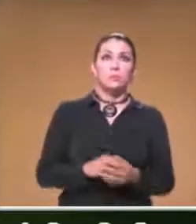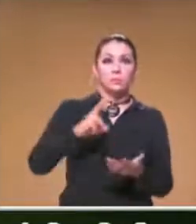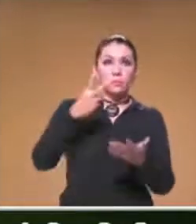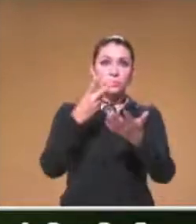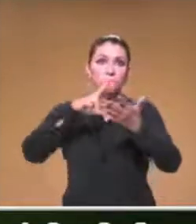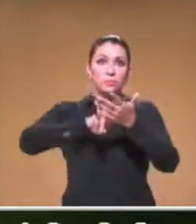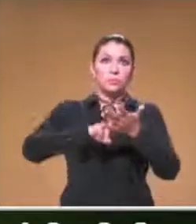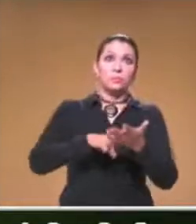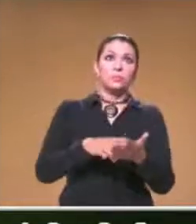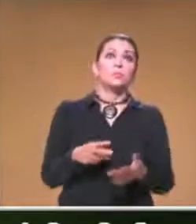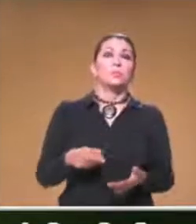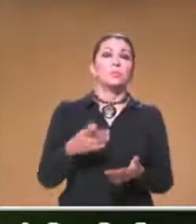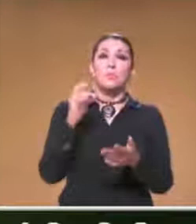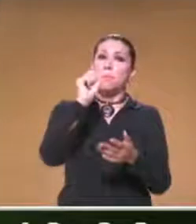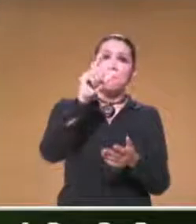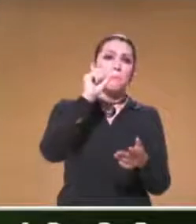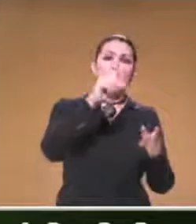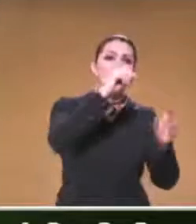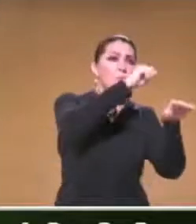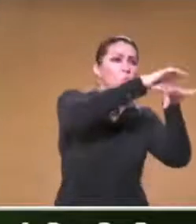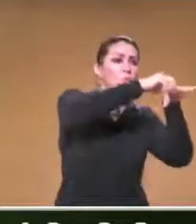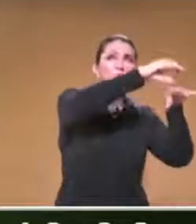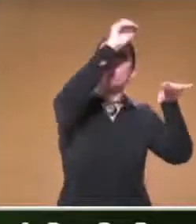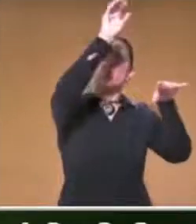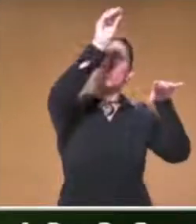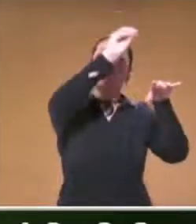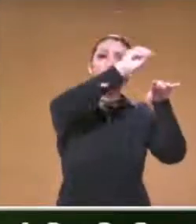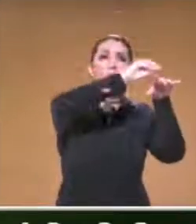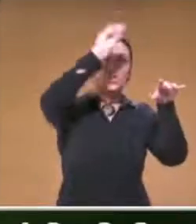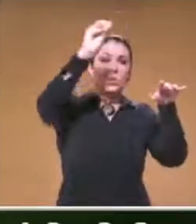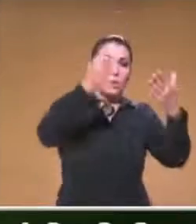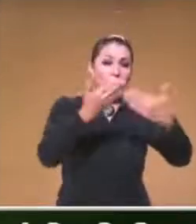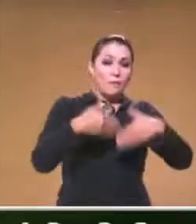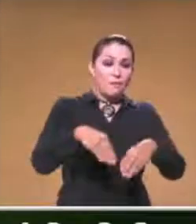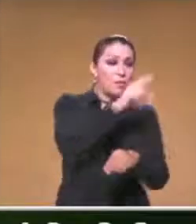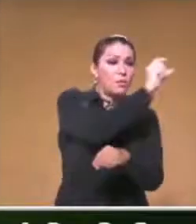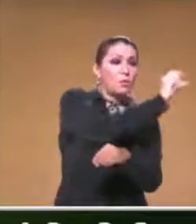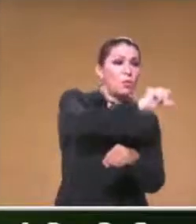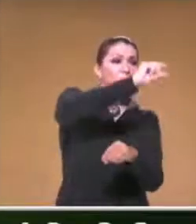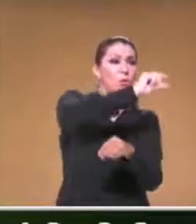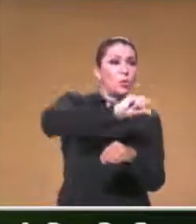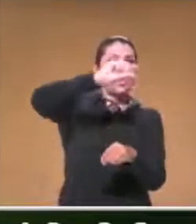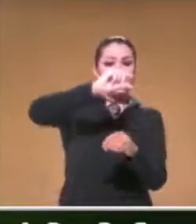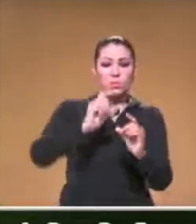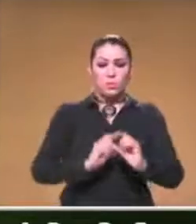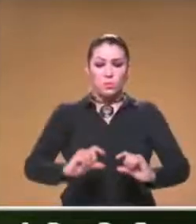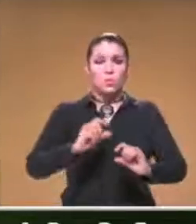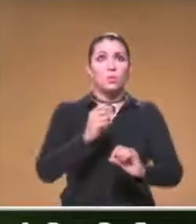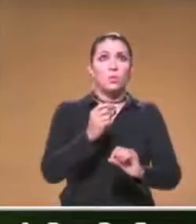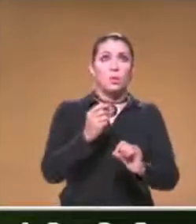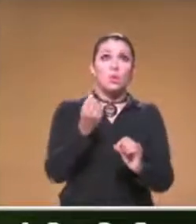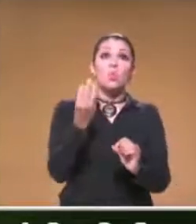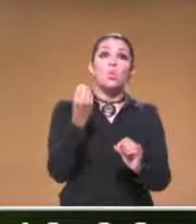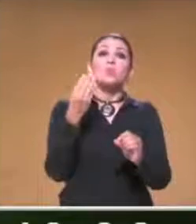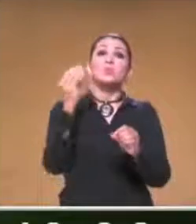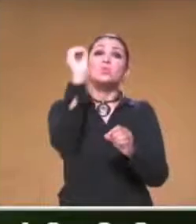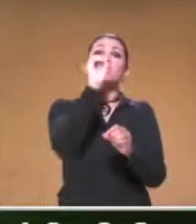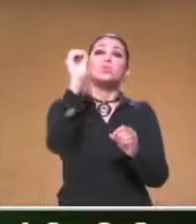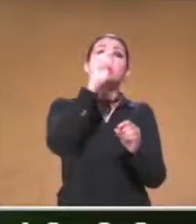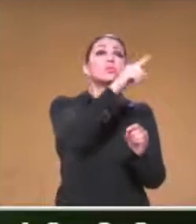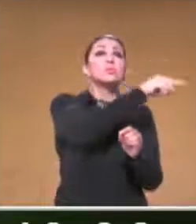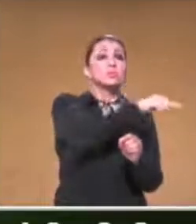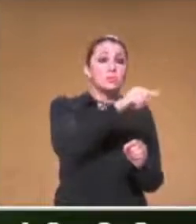fracción nada más pongo la misma cantidad en el numerador y en el denominador pongo una potencia de 10 con tantos ceros como decimales